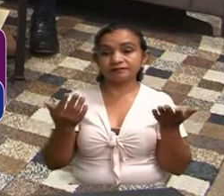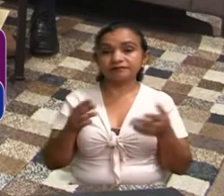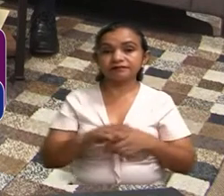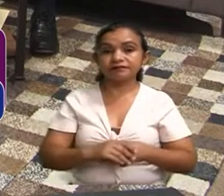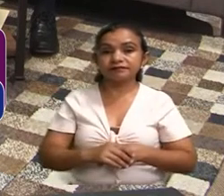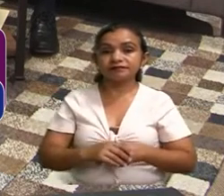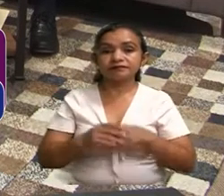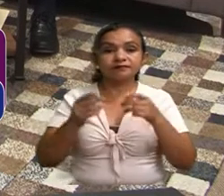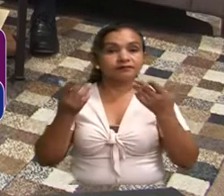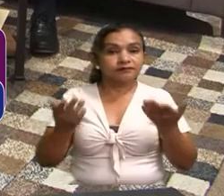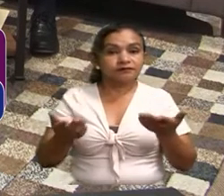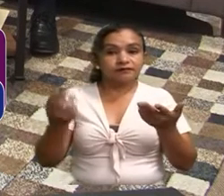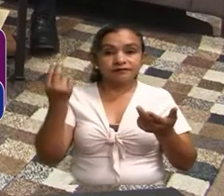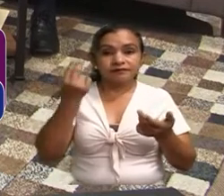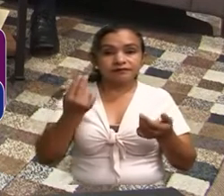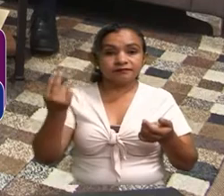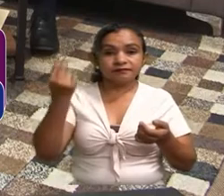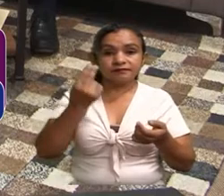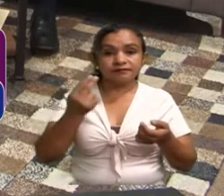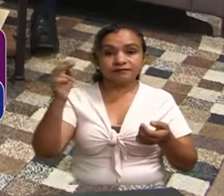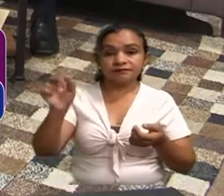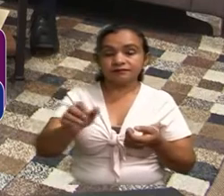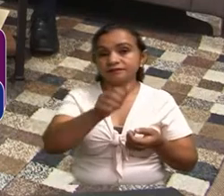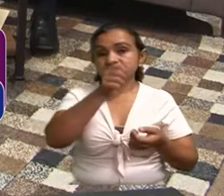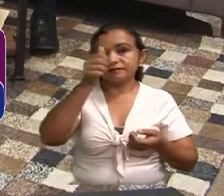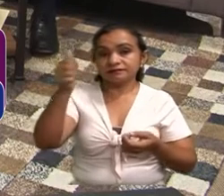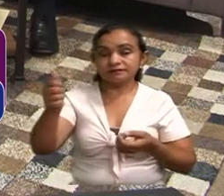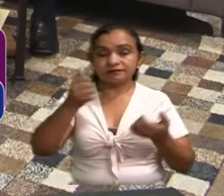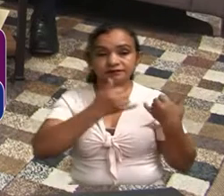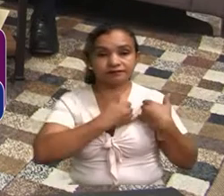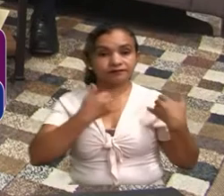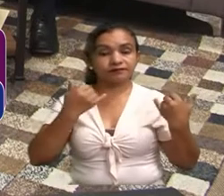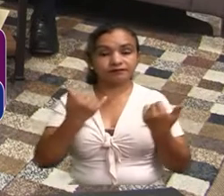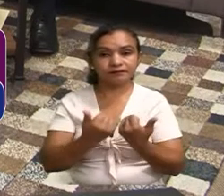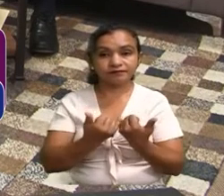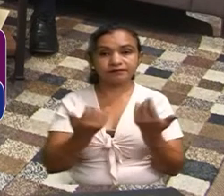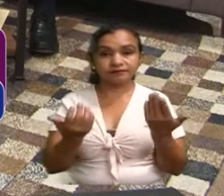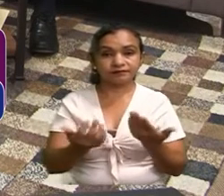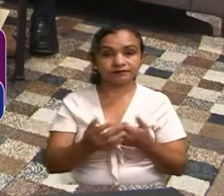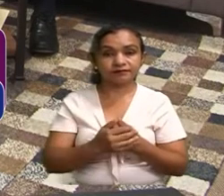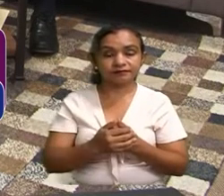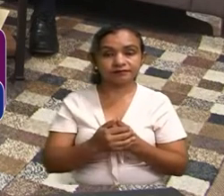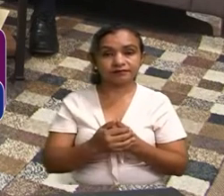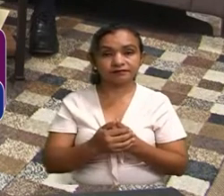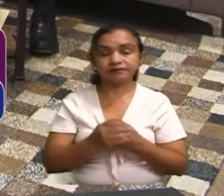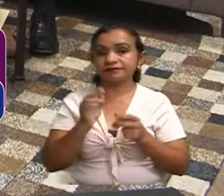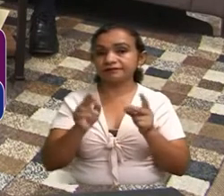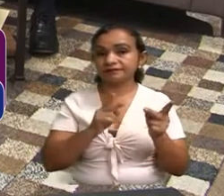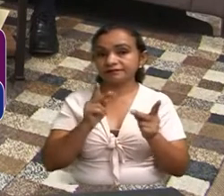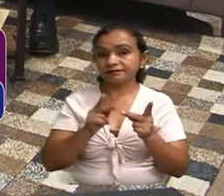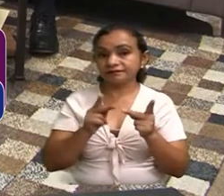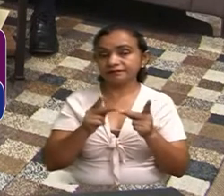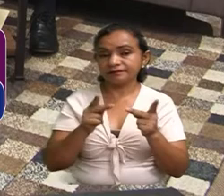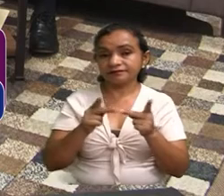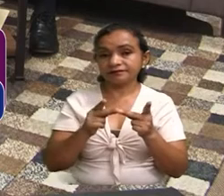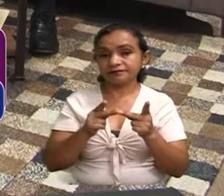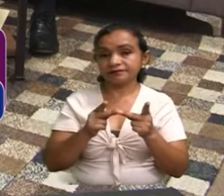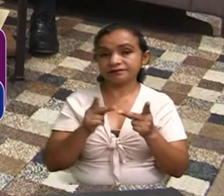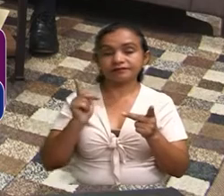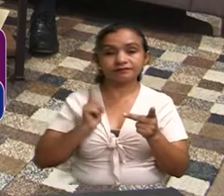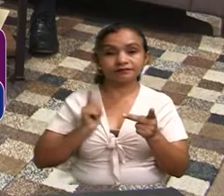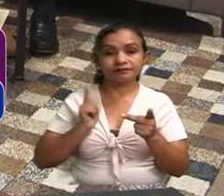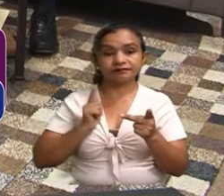un instrumento de que lo utilizan otras instituciones, incluso porque está completo. Entonces, ahí vamos a tener